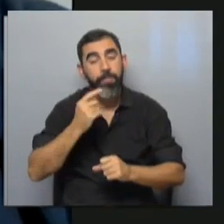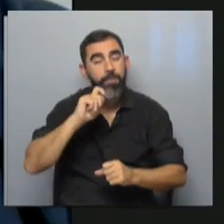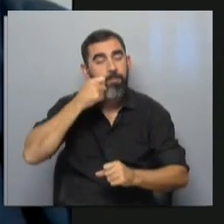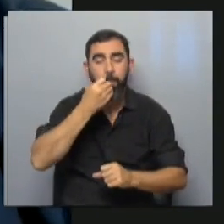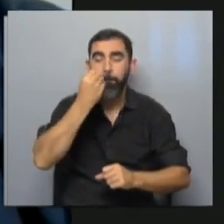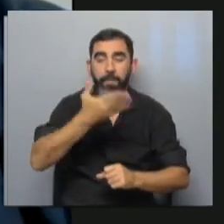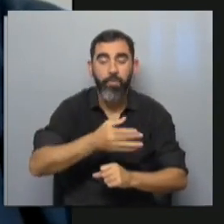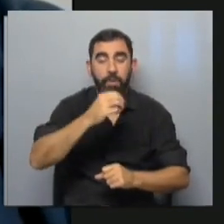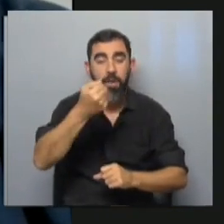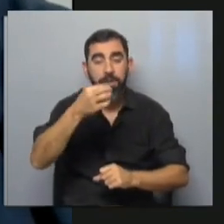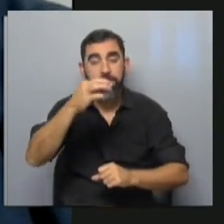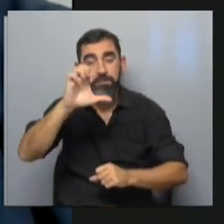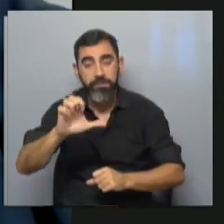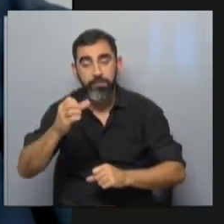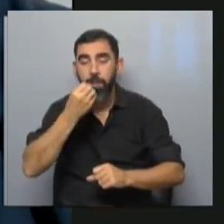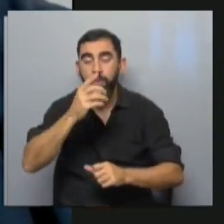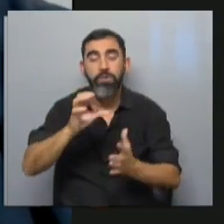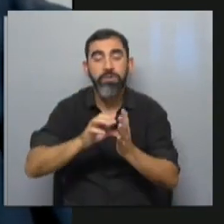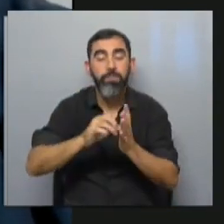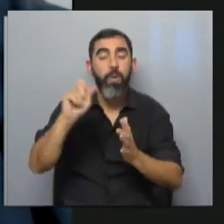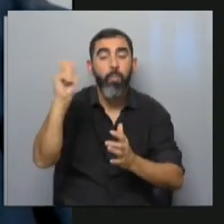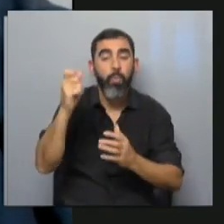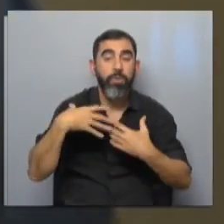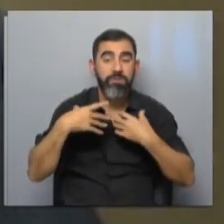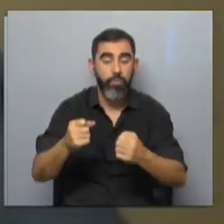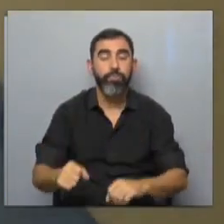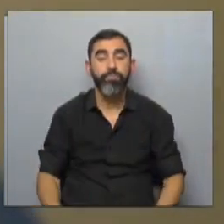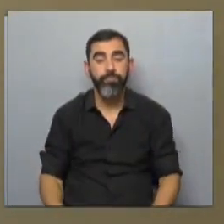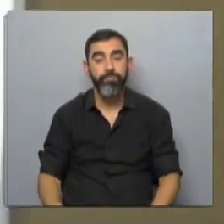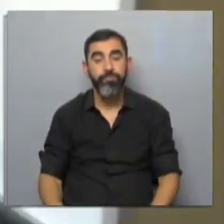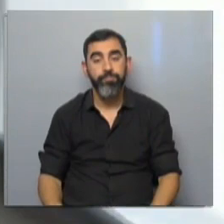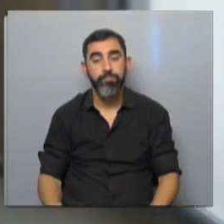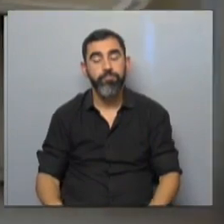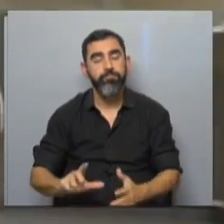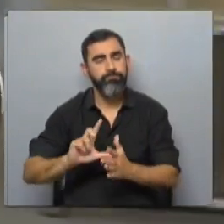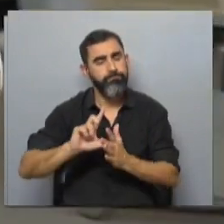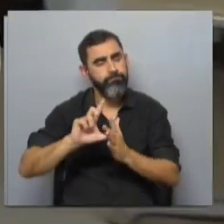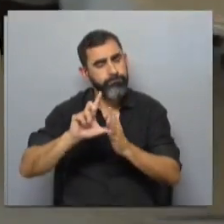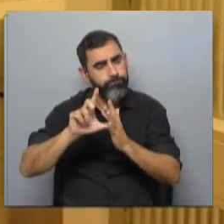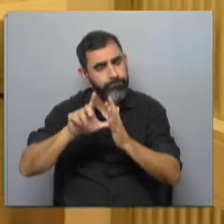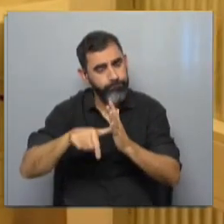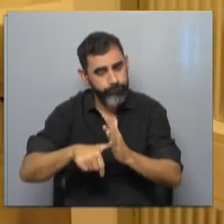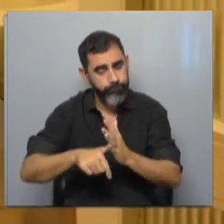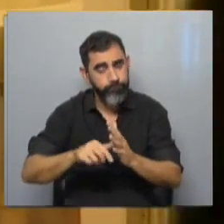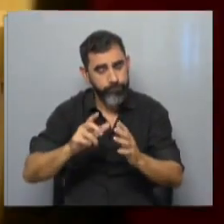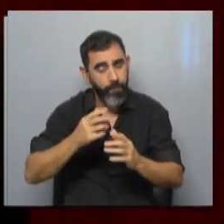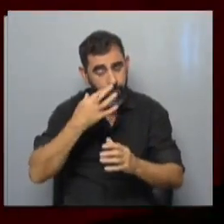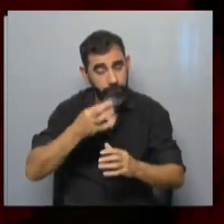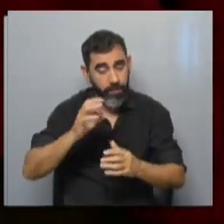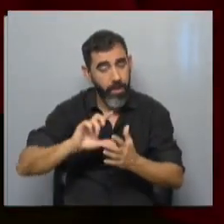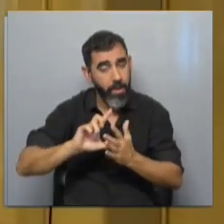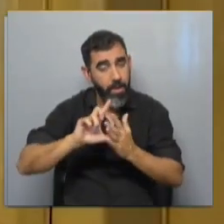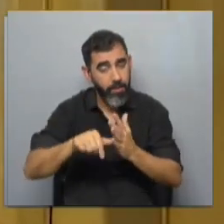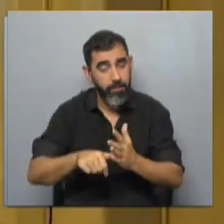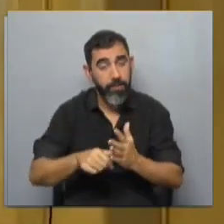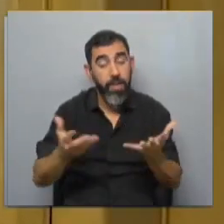quedado en ACE para mejorar el sistema público de salud. Viene un poco lenta, como bien decían hace